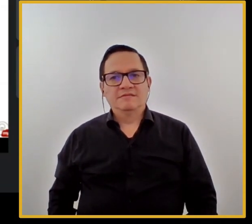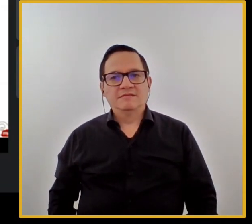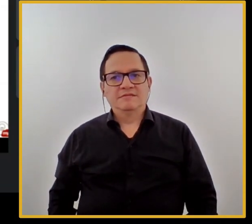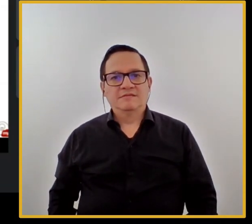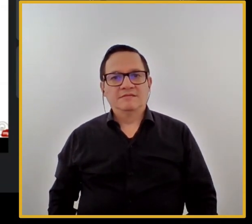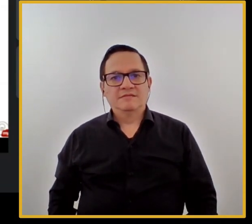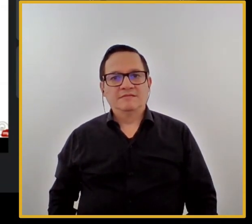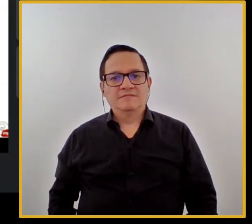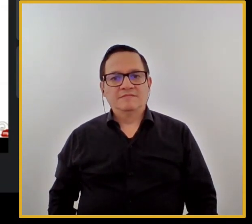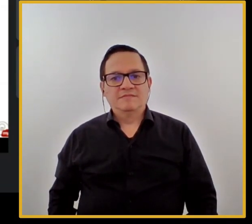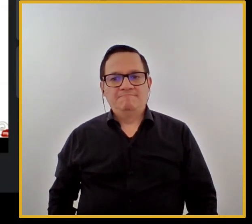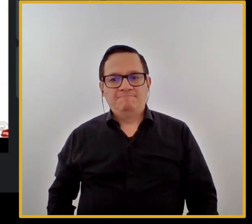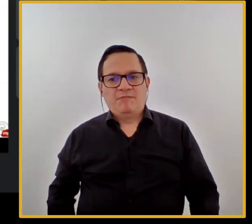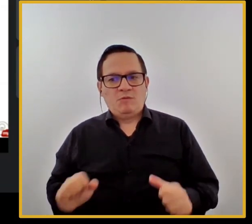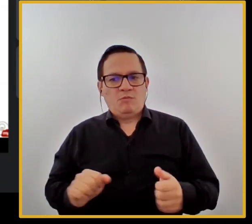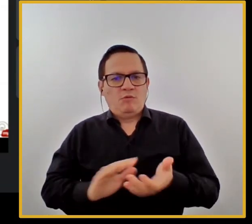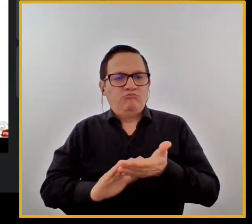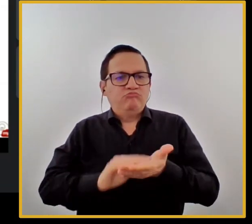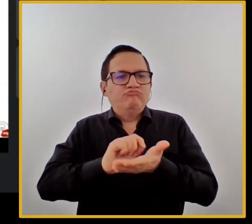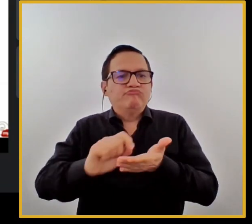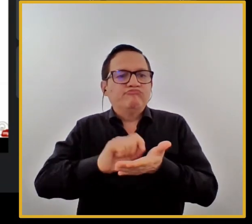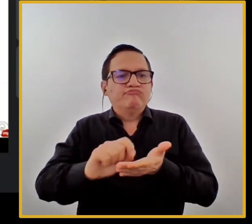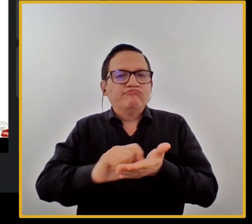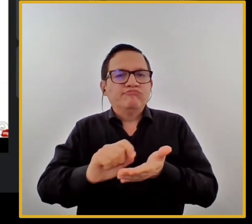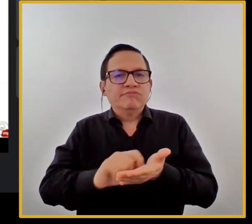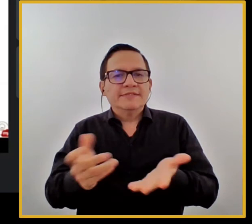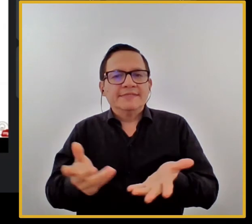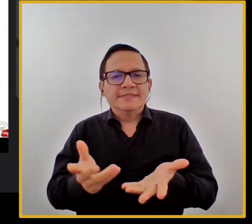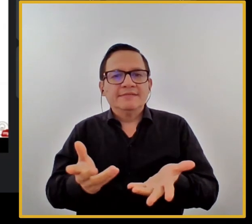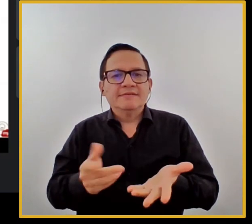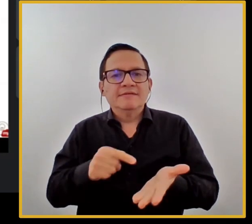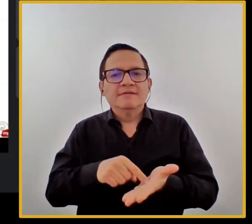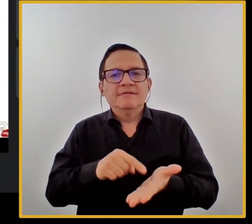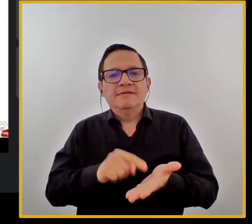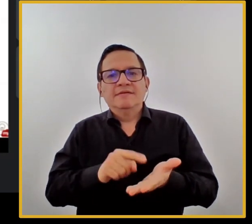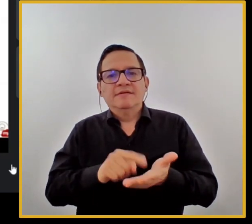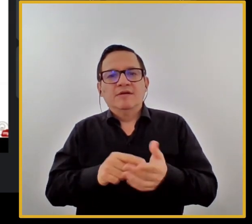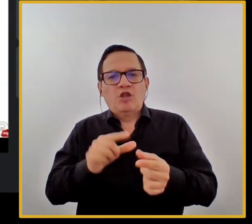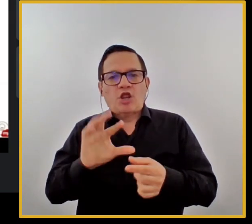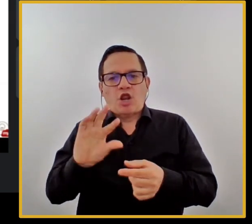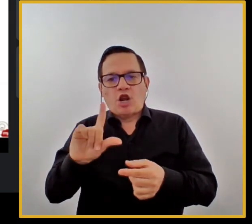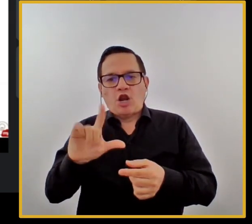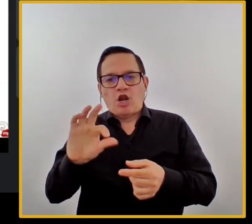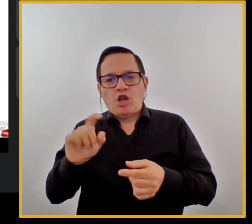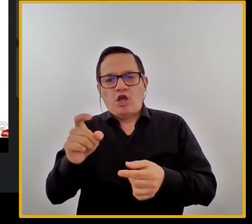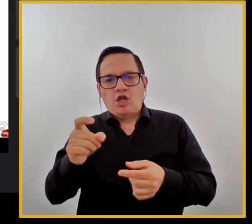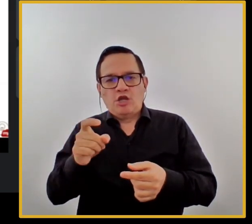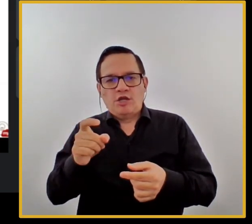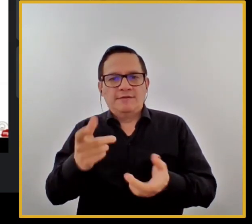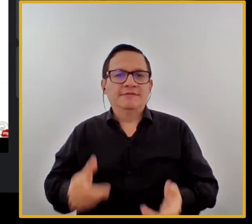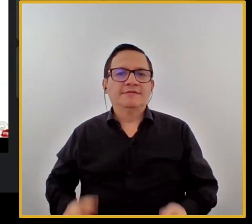esto acá yo lo puedo escribir como logaritmo